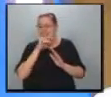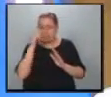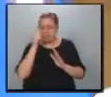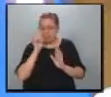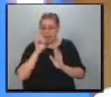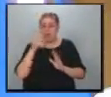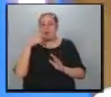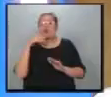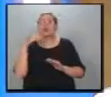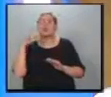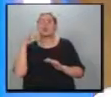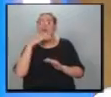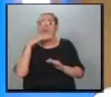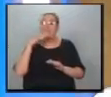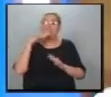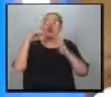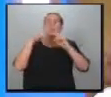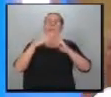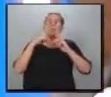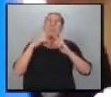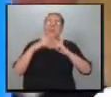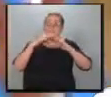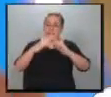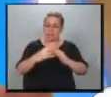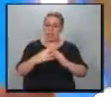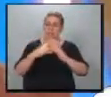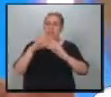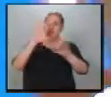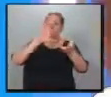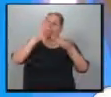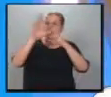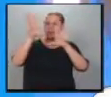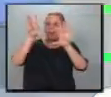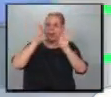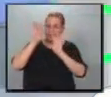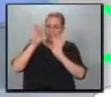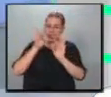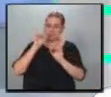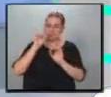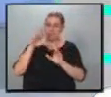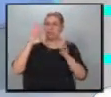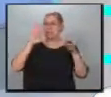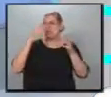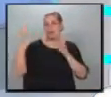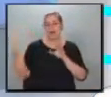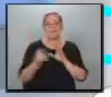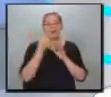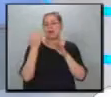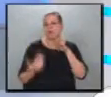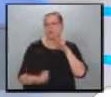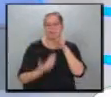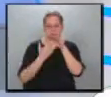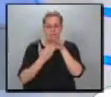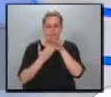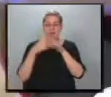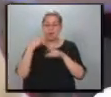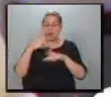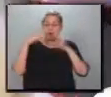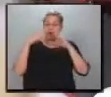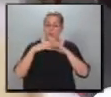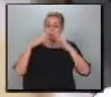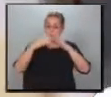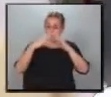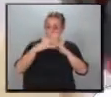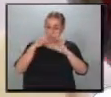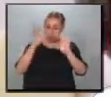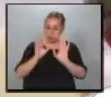un viñedo elegido por las condiciones climatológicas, porque el clima es fundamental en esto, ¿no? Claro. Cuando vienen de viñedos muy